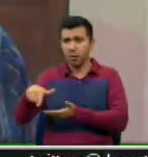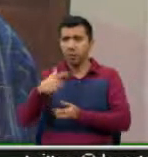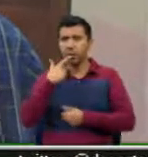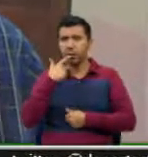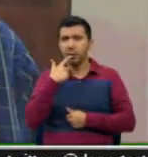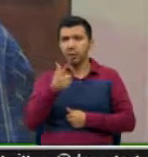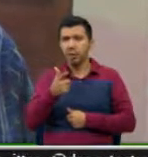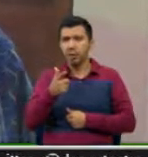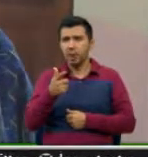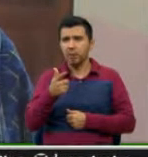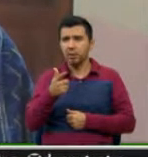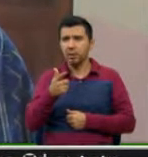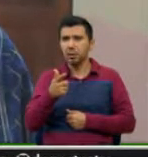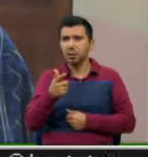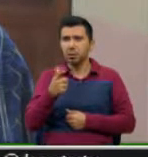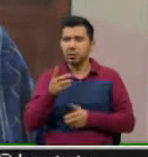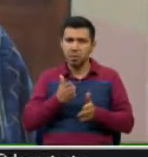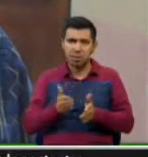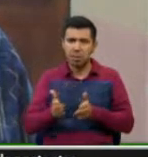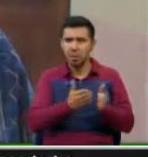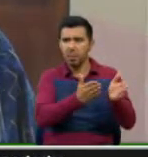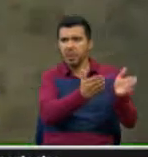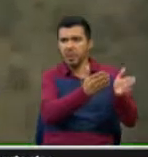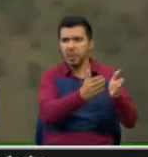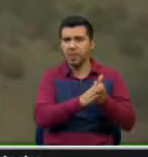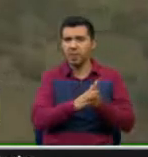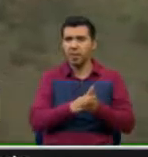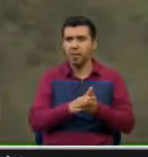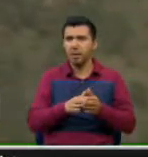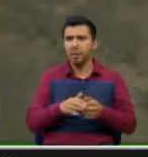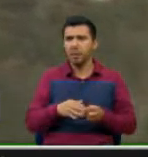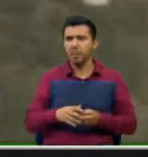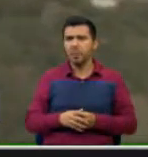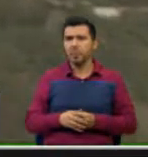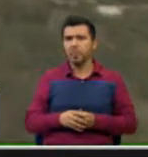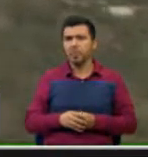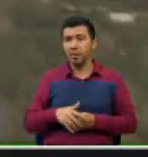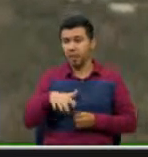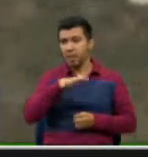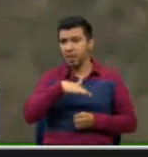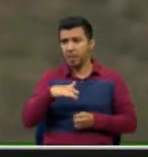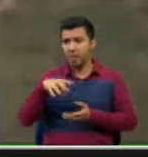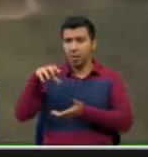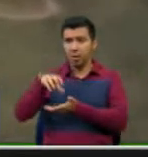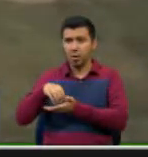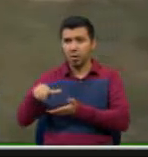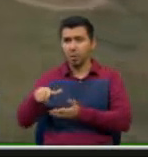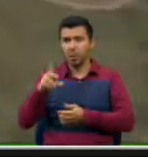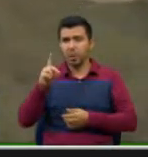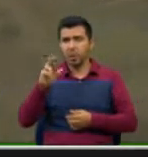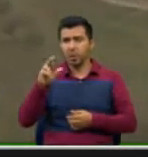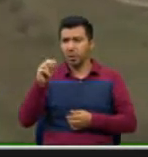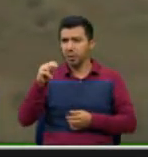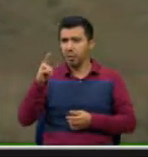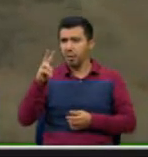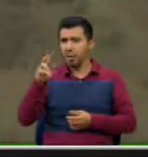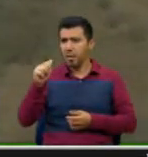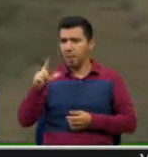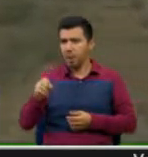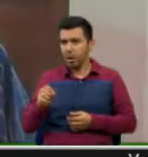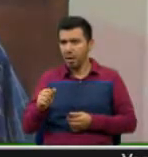cuenta la vía que conduce de Villa de Rosario, Palo Gordo, Ragombalia. ¿No estaba en el